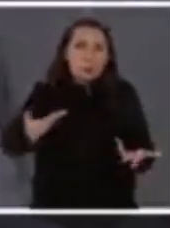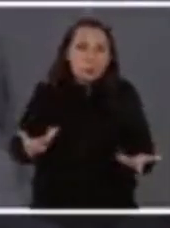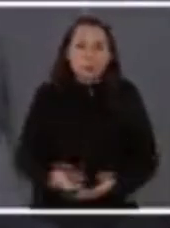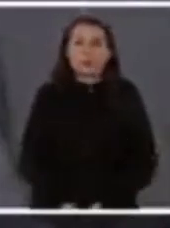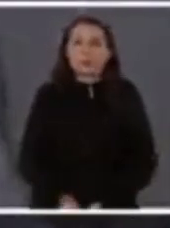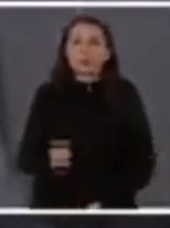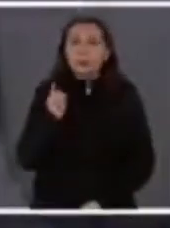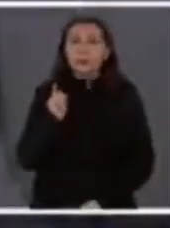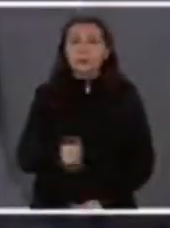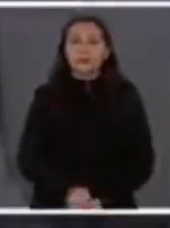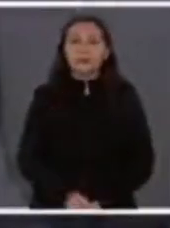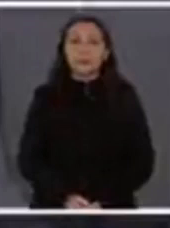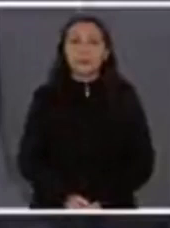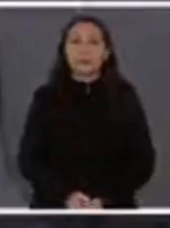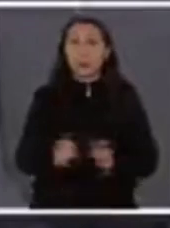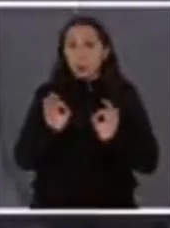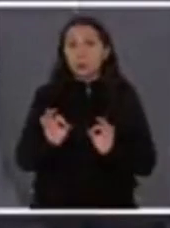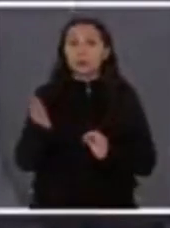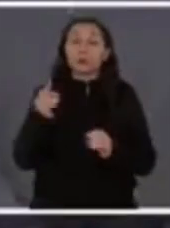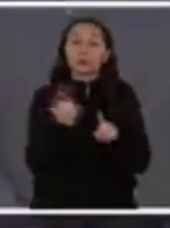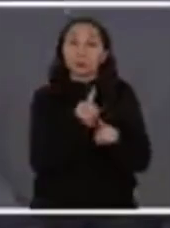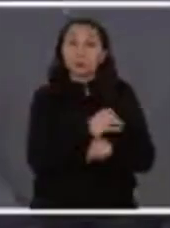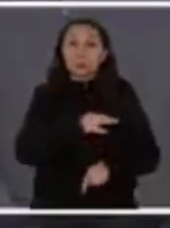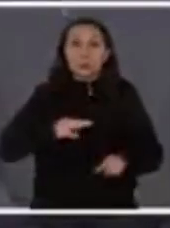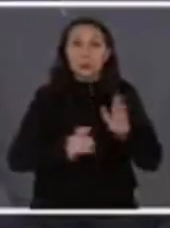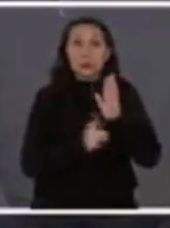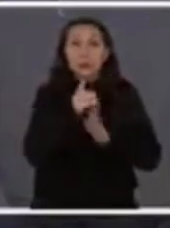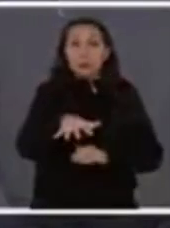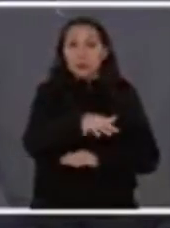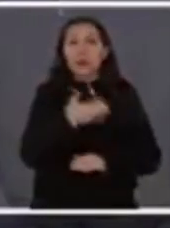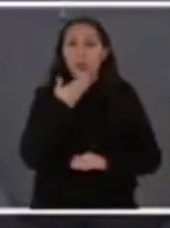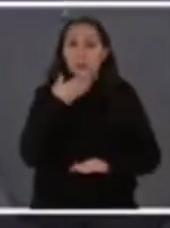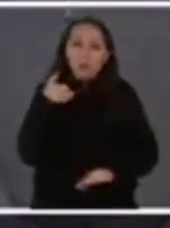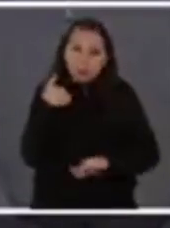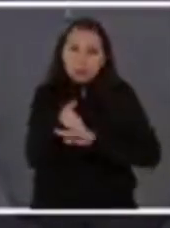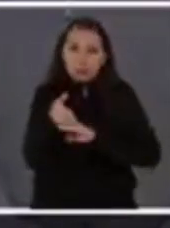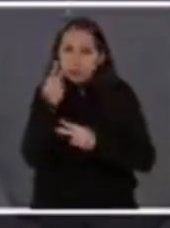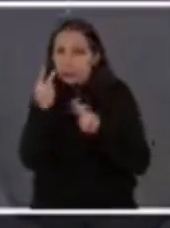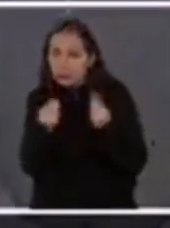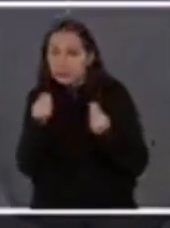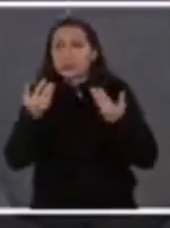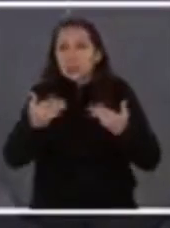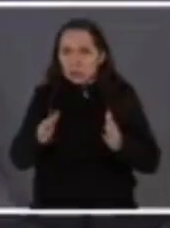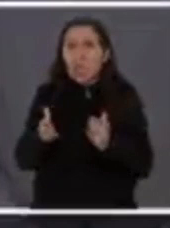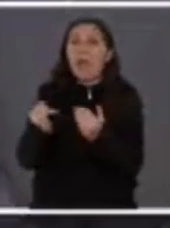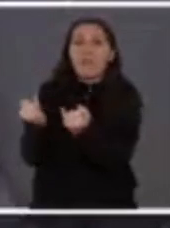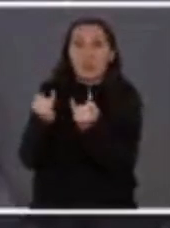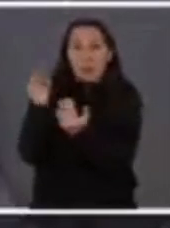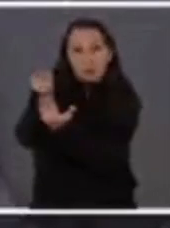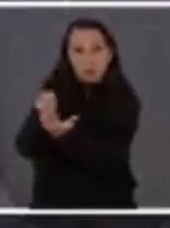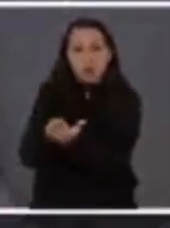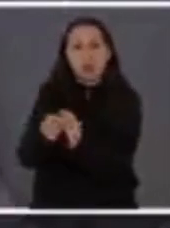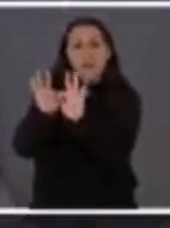Sí, lo estaba justamente hablando con el ministro de Desarrollo Social, que ha estado también en terreno viendo esta situación. Ya se están levantando las fichas